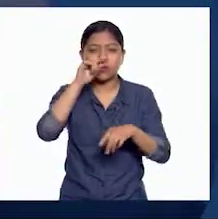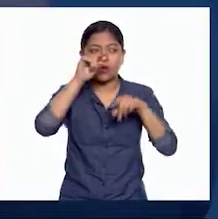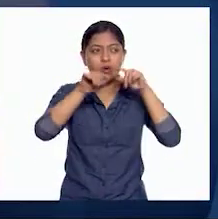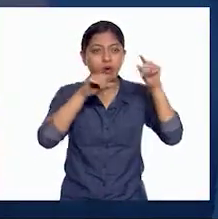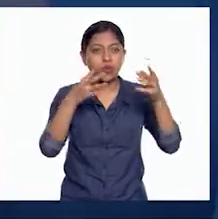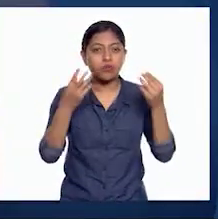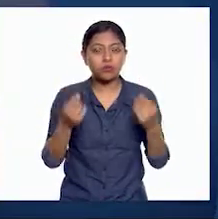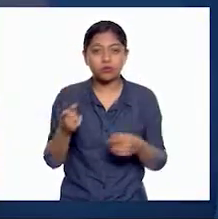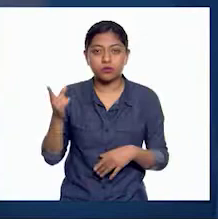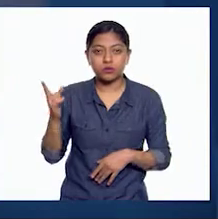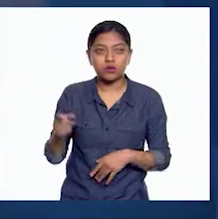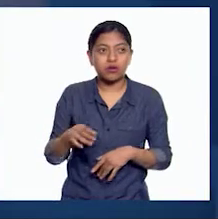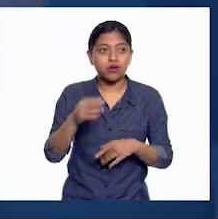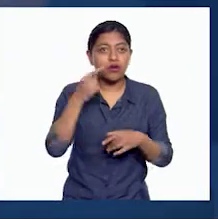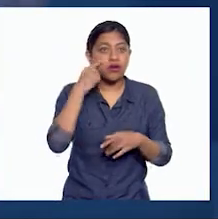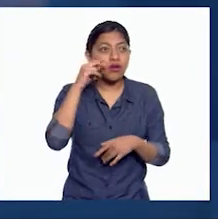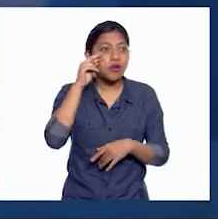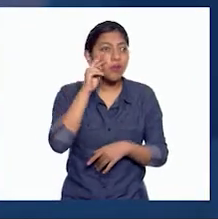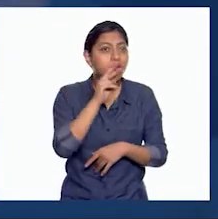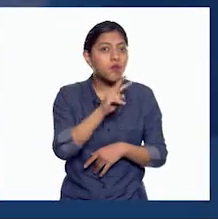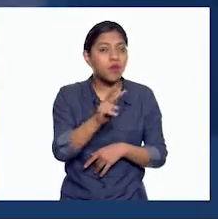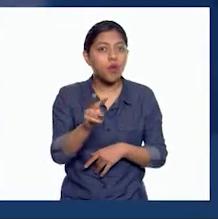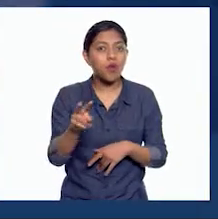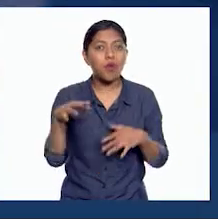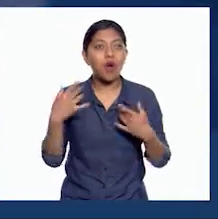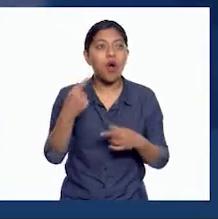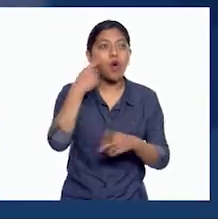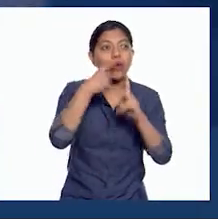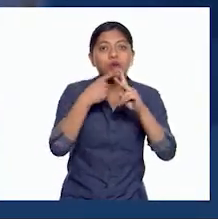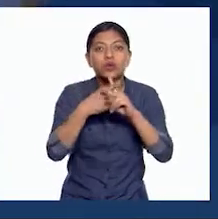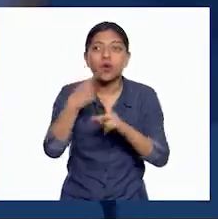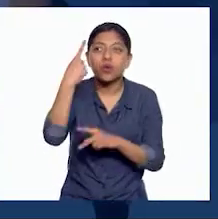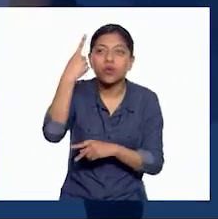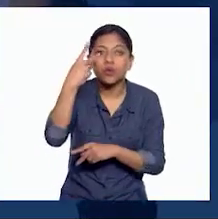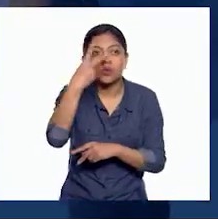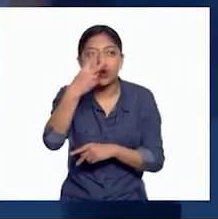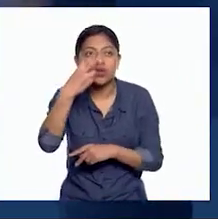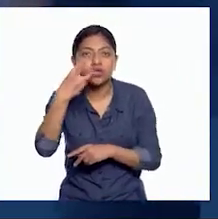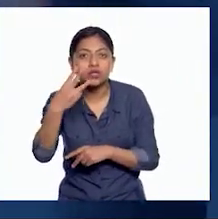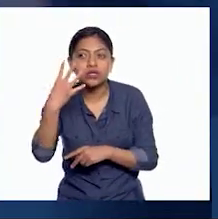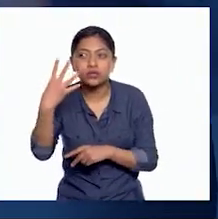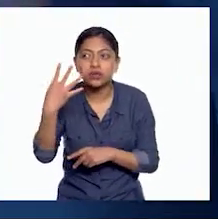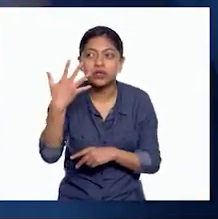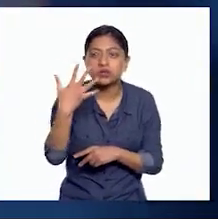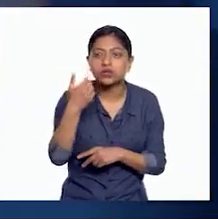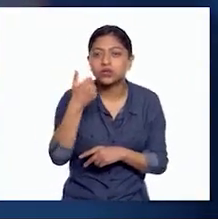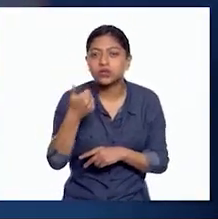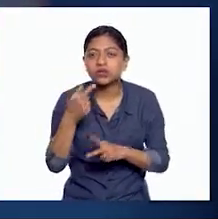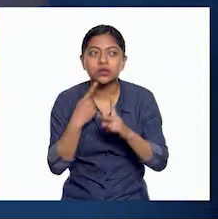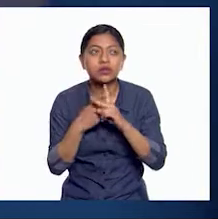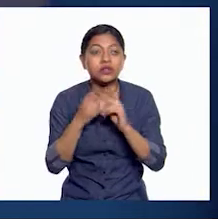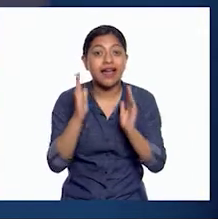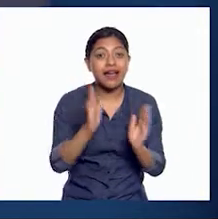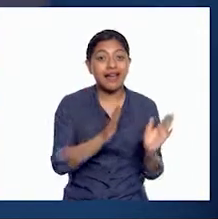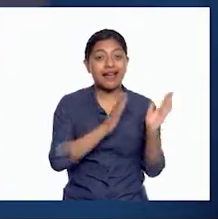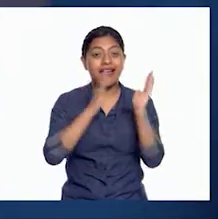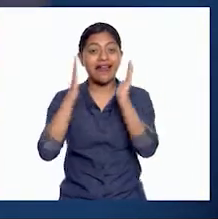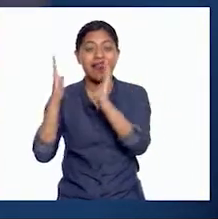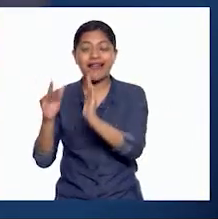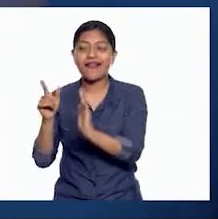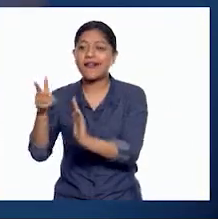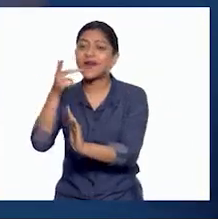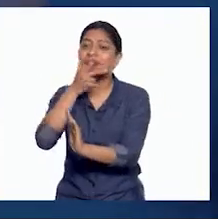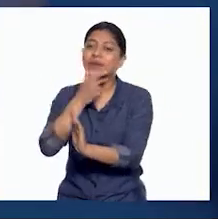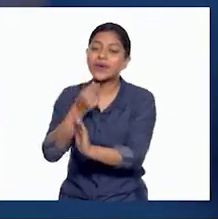dudarlo, maravillado de la belleza de los pájaros, empezó a contarlos. Hasta que se dio cuenta que al lado de la jaula había un señor